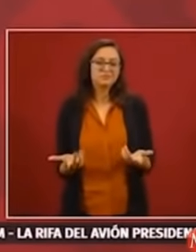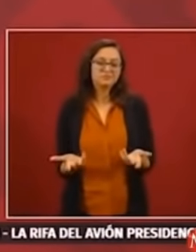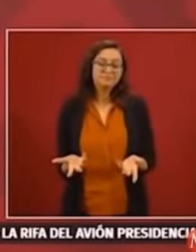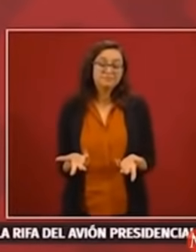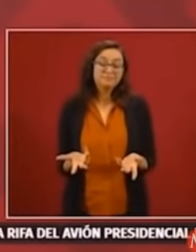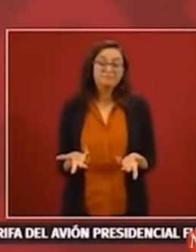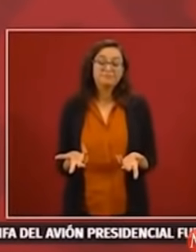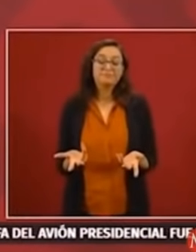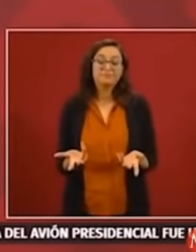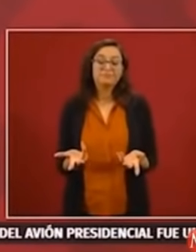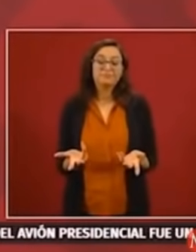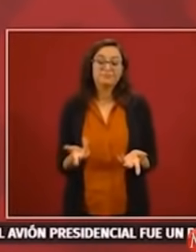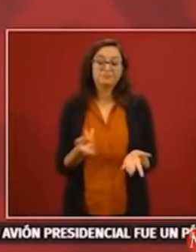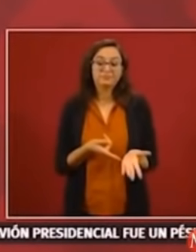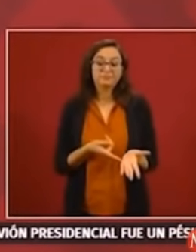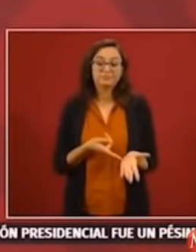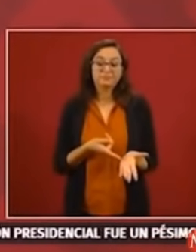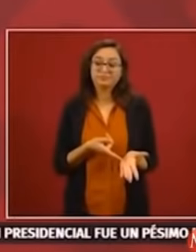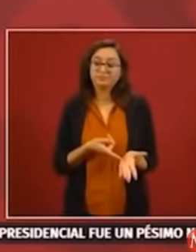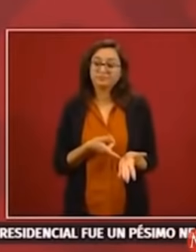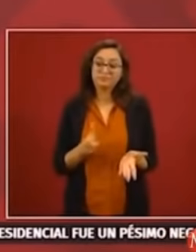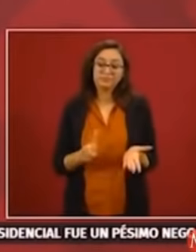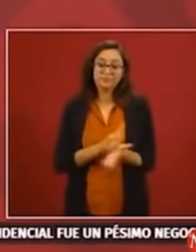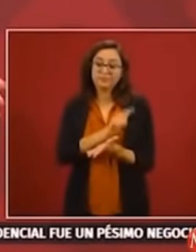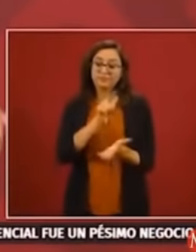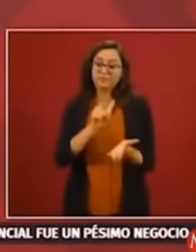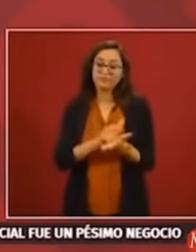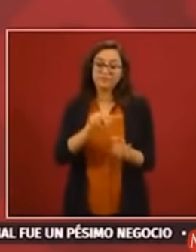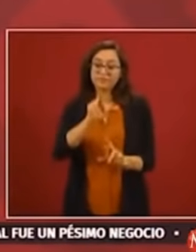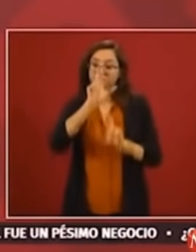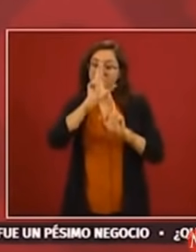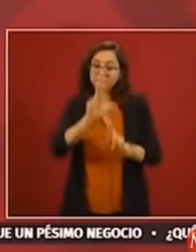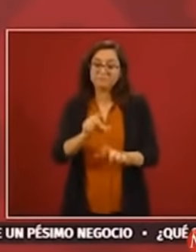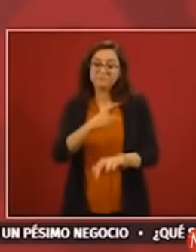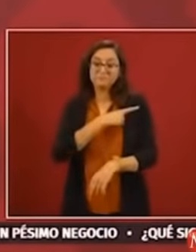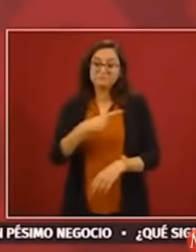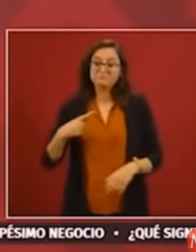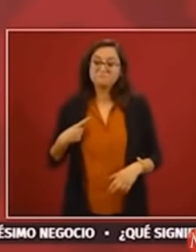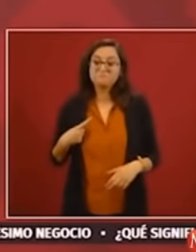y tiene que respetarse la legalidad,